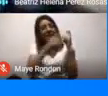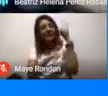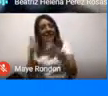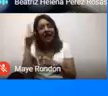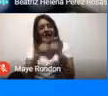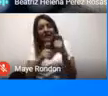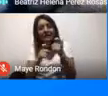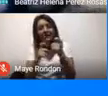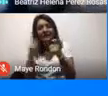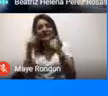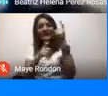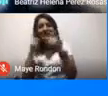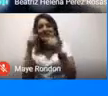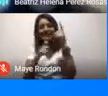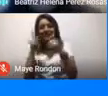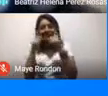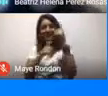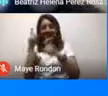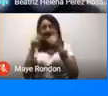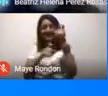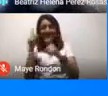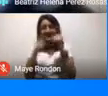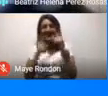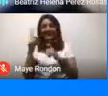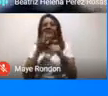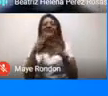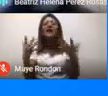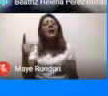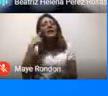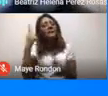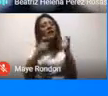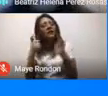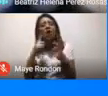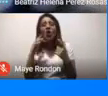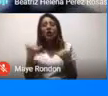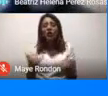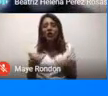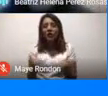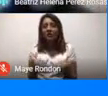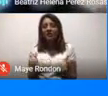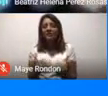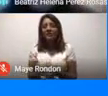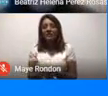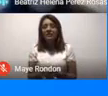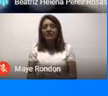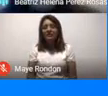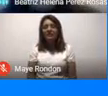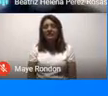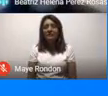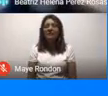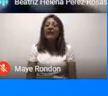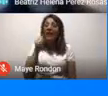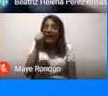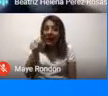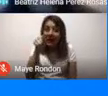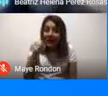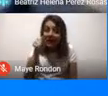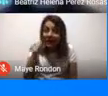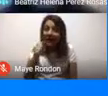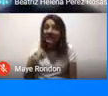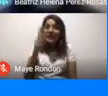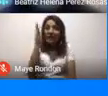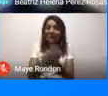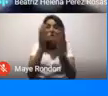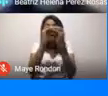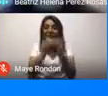ya no puedo ser el turista que solamente pienso y voy a que me atiendan. Es como esa forma